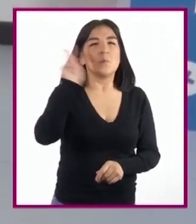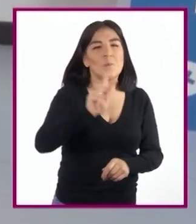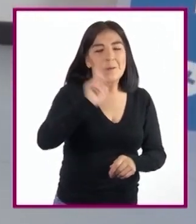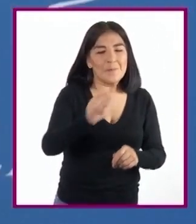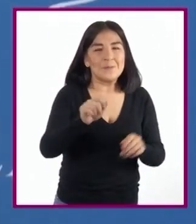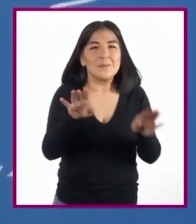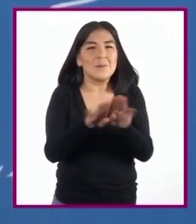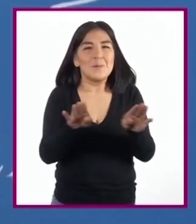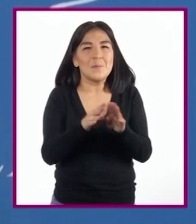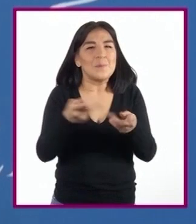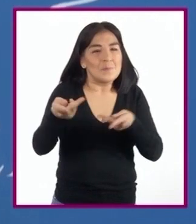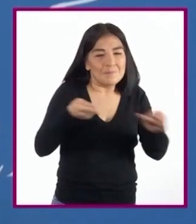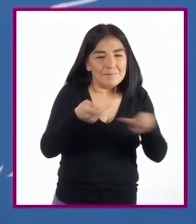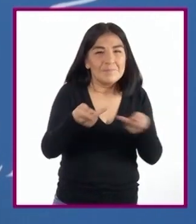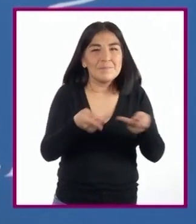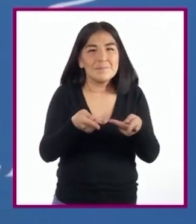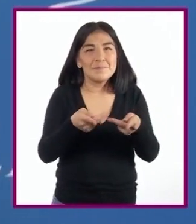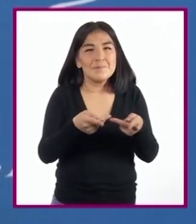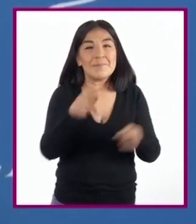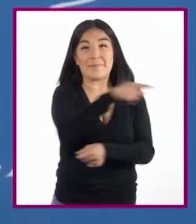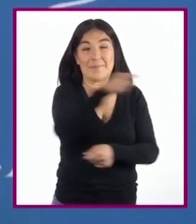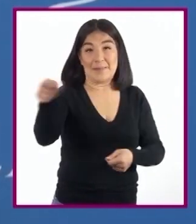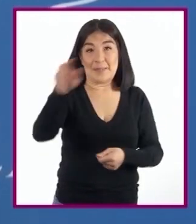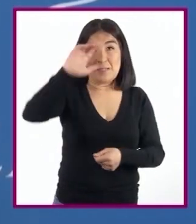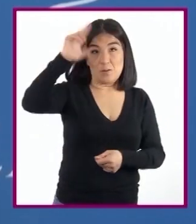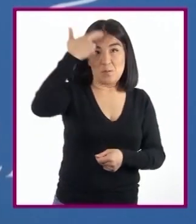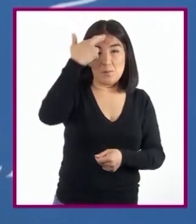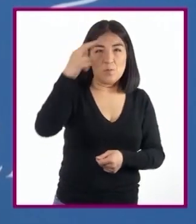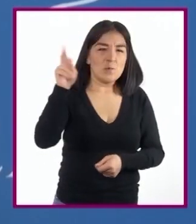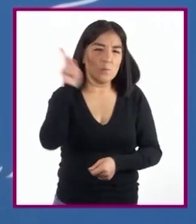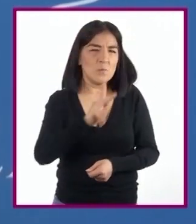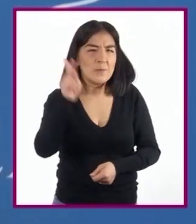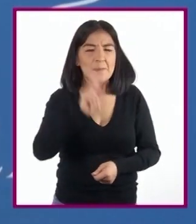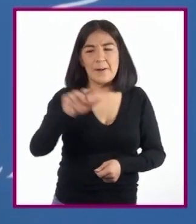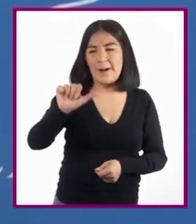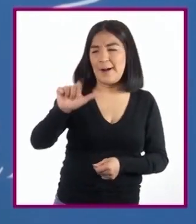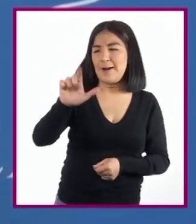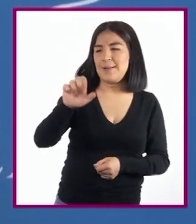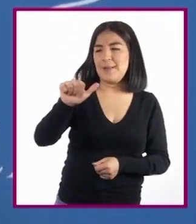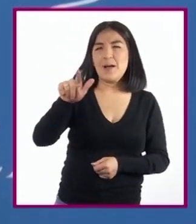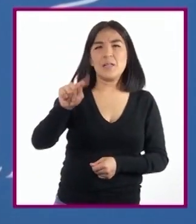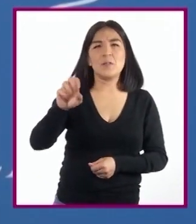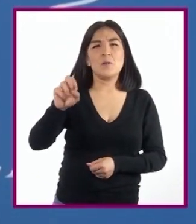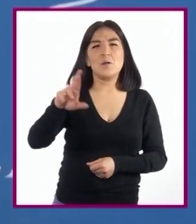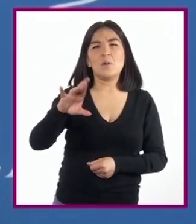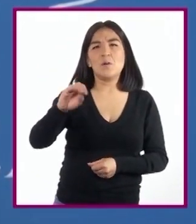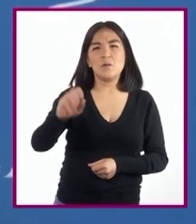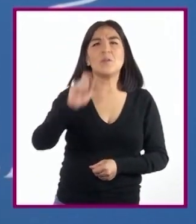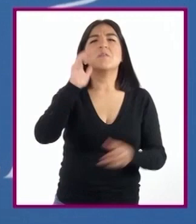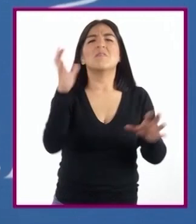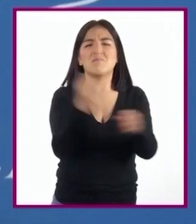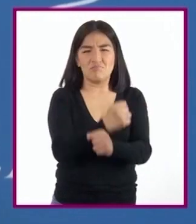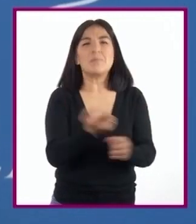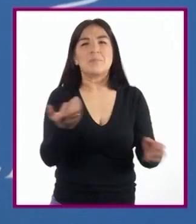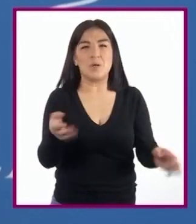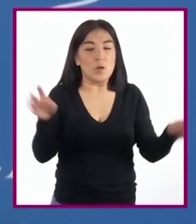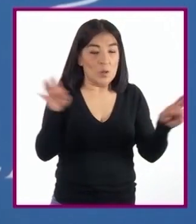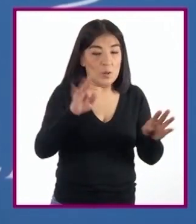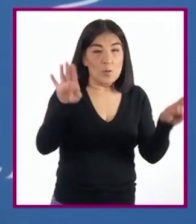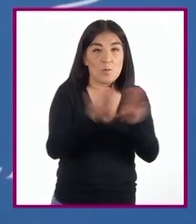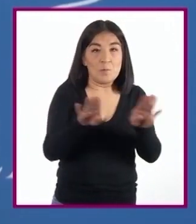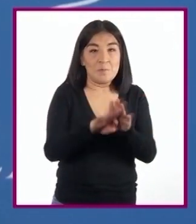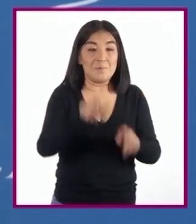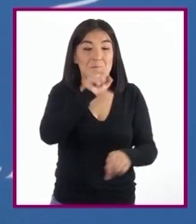aleatorio. Recuerden que un experimento aleatorio es aquel que cuando se repite bajo las